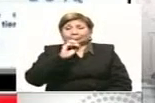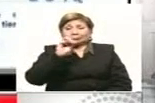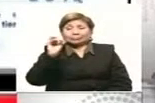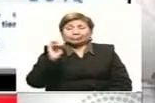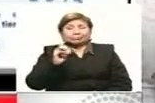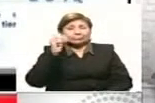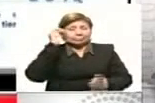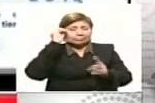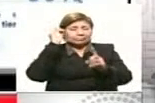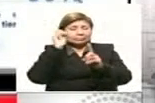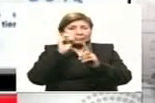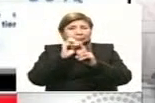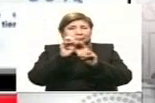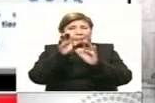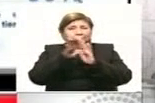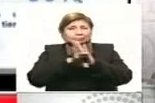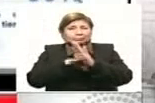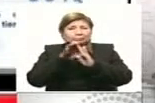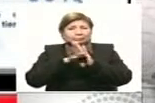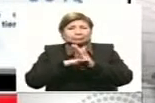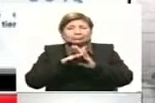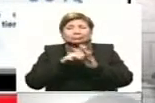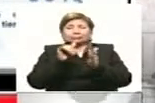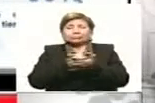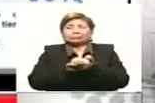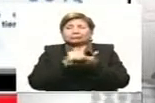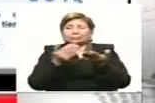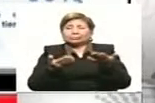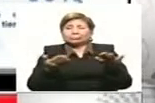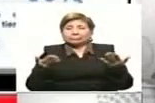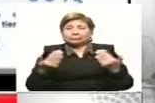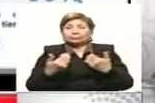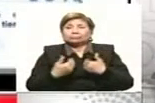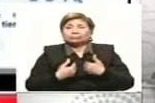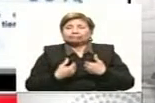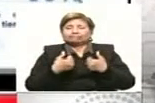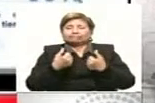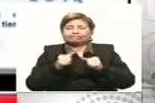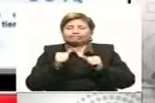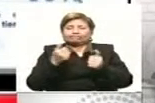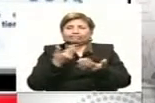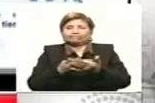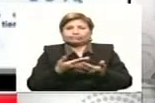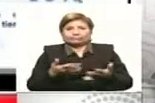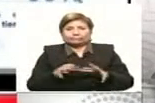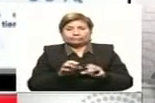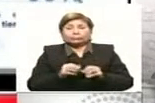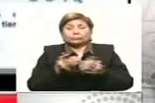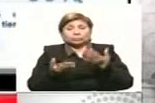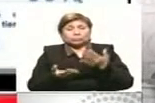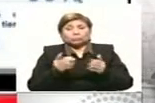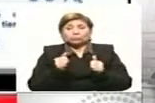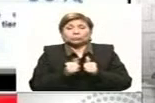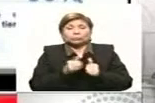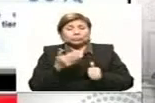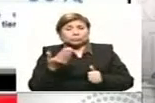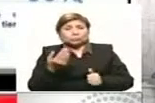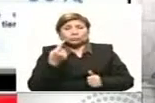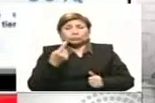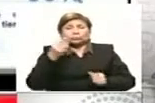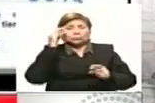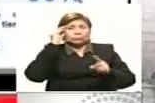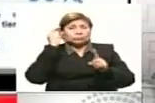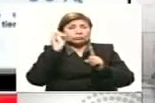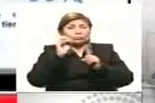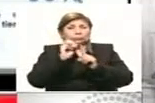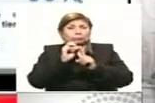objetivo mínimo por el cual tenemos que tratar de llegar, ¿no? Después hay un objetivo